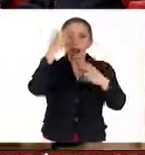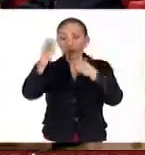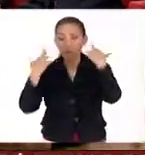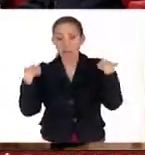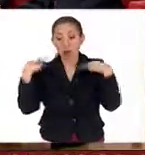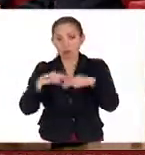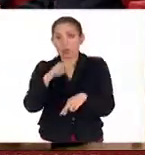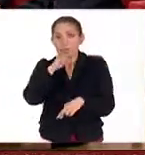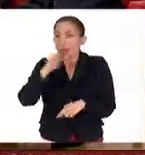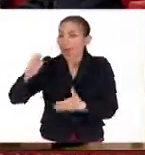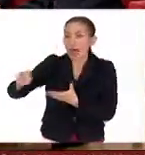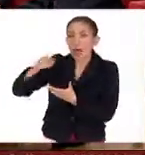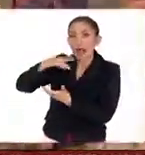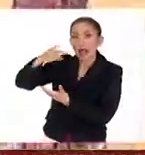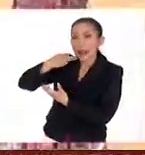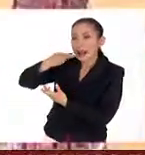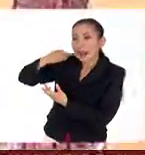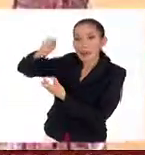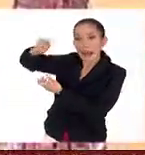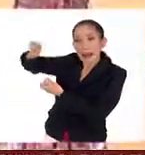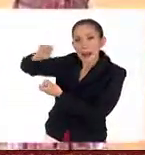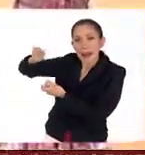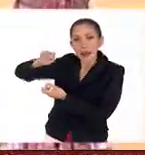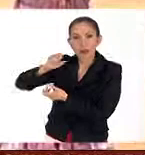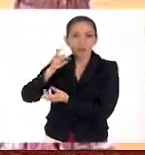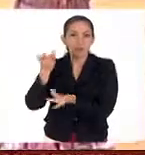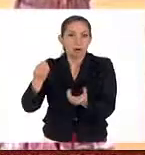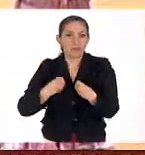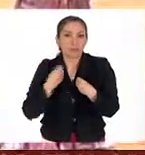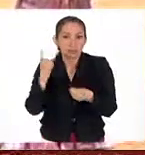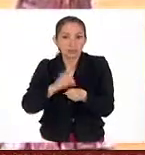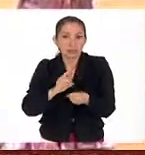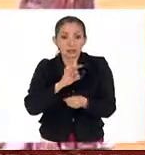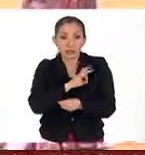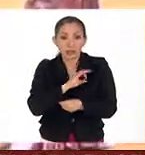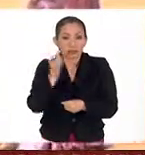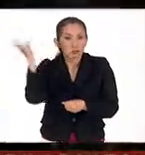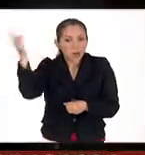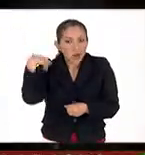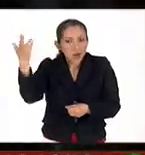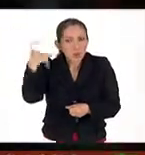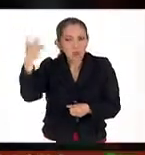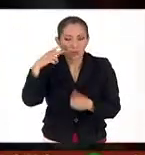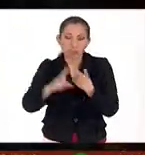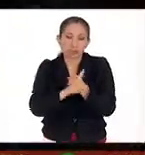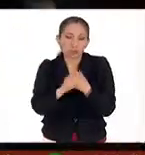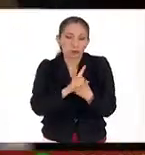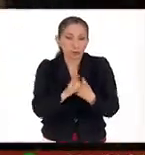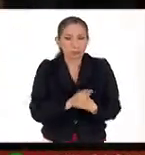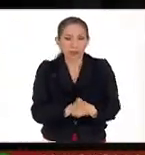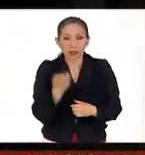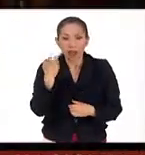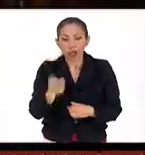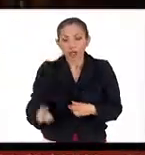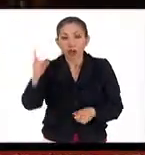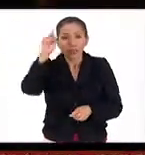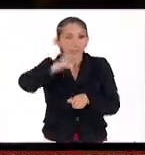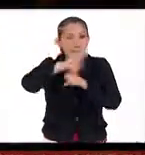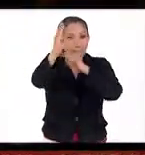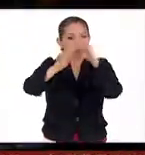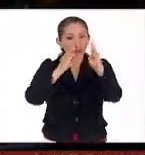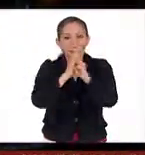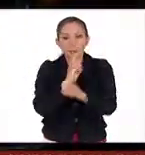y también, por ejemplo, a nivel de la vida diaria, que si estamos con mucho ruido va a haber problemas. De ahí sale todo lo del Día Mundial de la